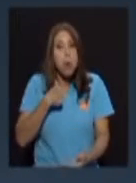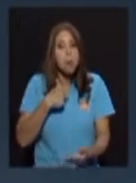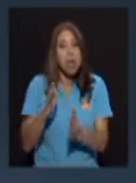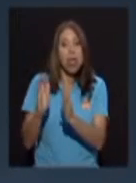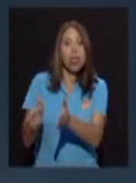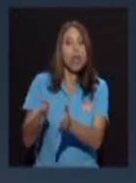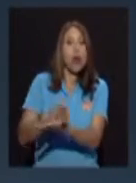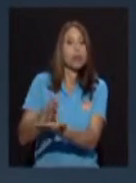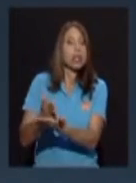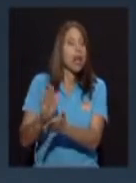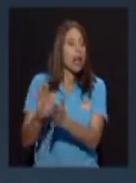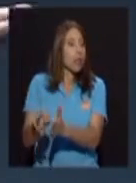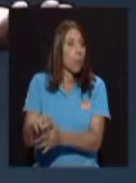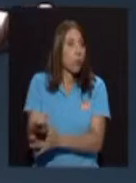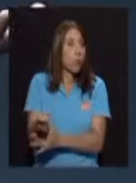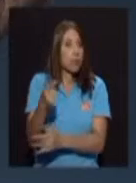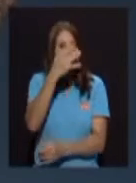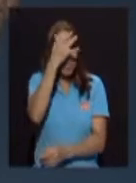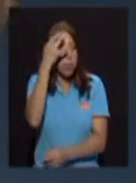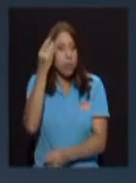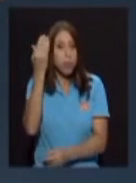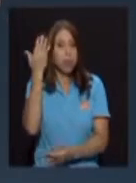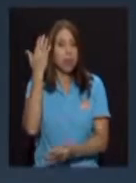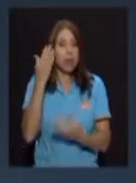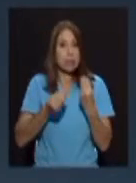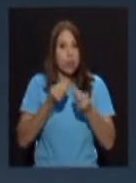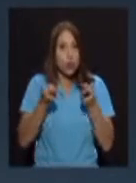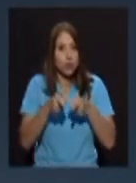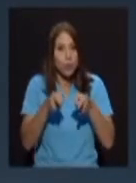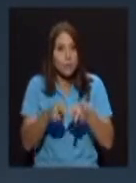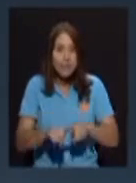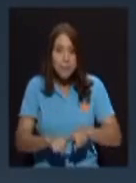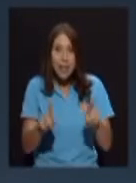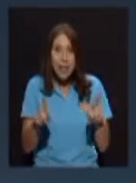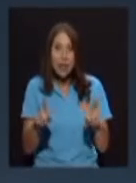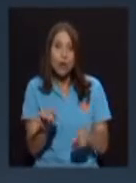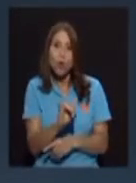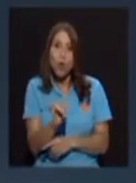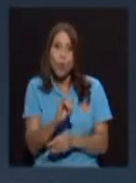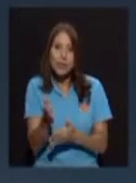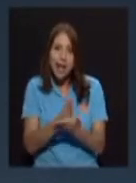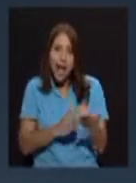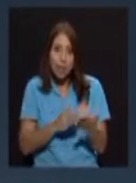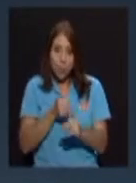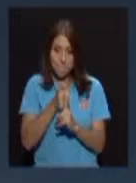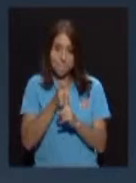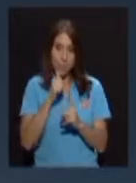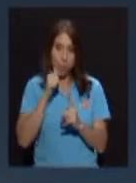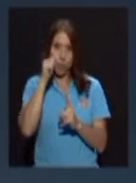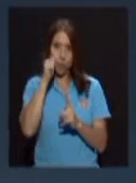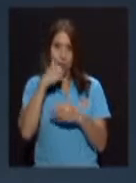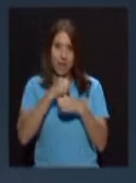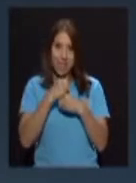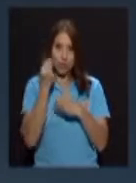ahí con todas las consecuencias que puede tener. Pero como es algo que el adulto había hecho